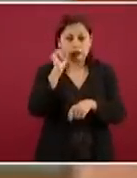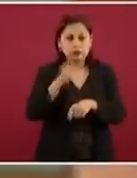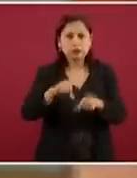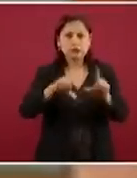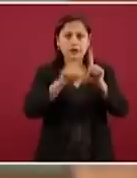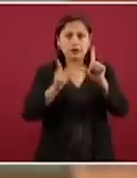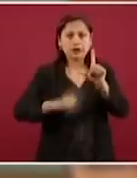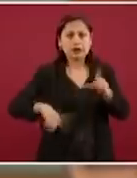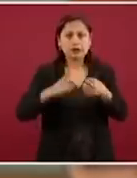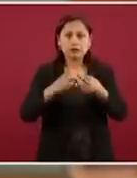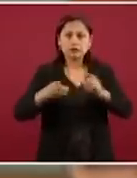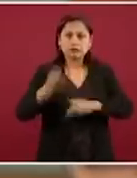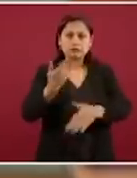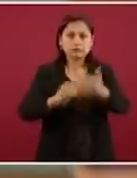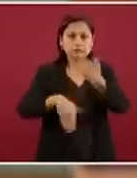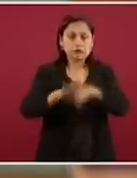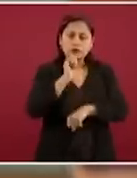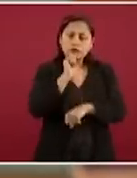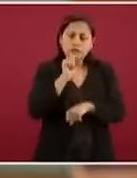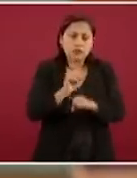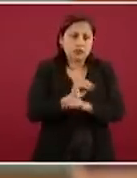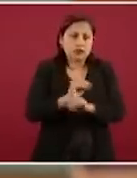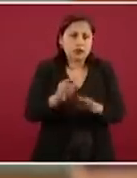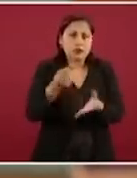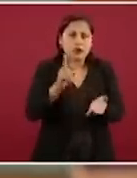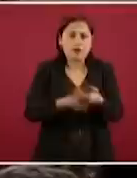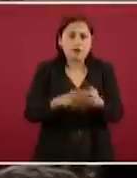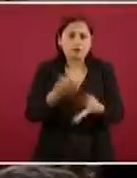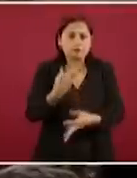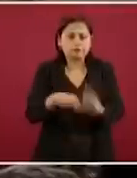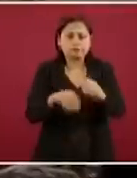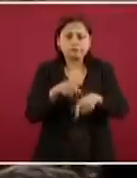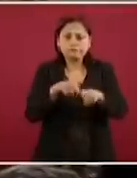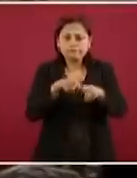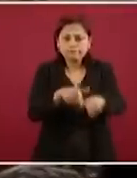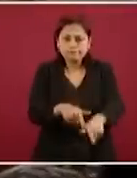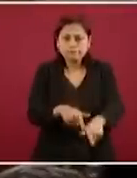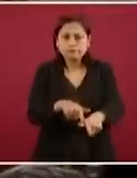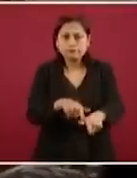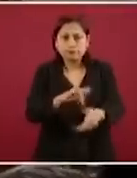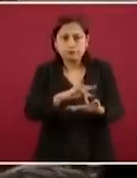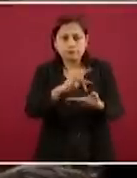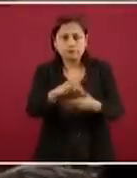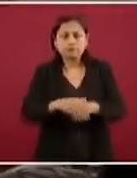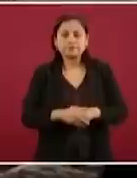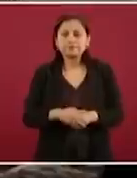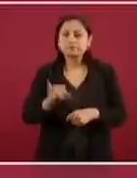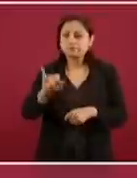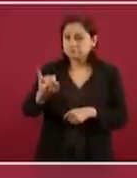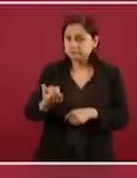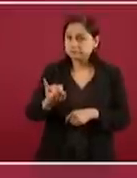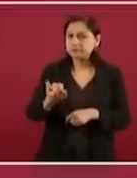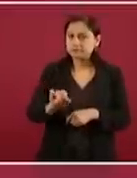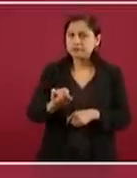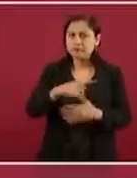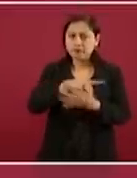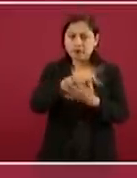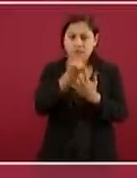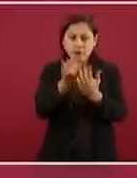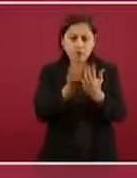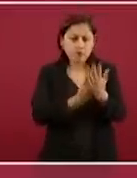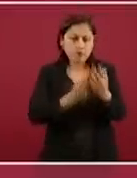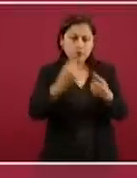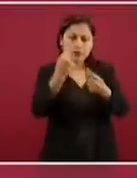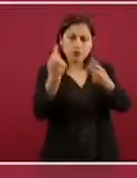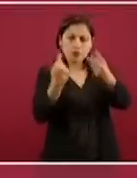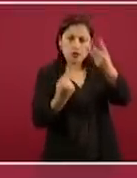una responsabilidad y sustentabilidad de todos? Gracias. Sí, todos los programas tienen reglas de operación,